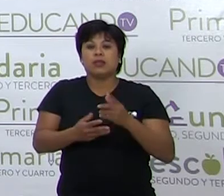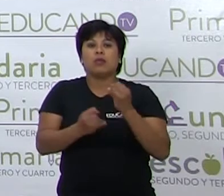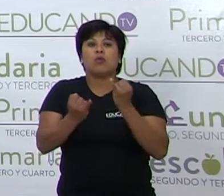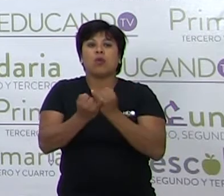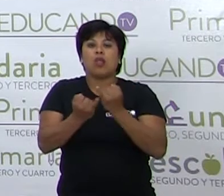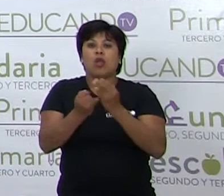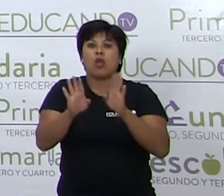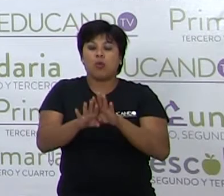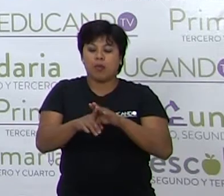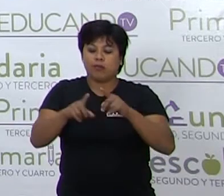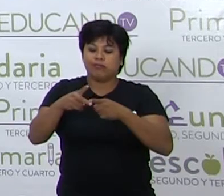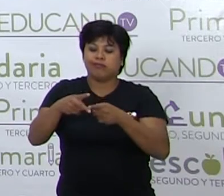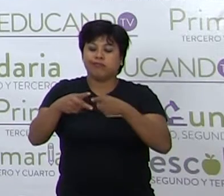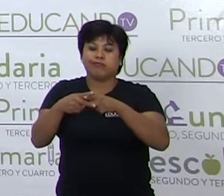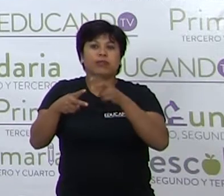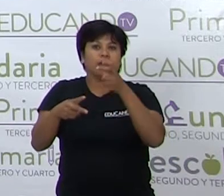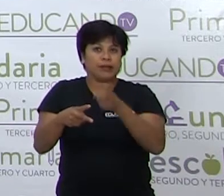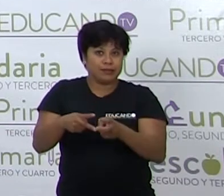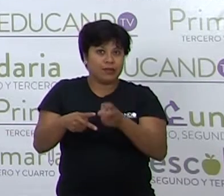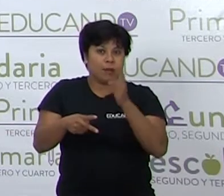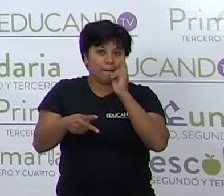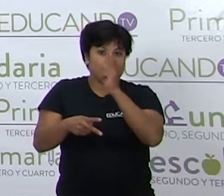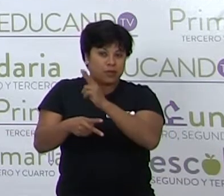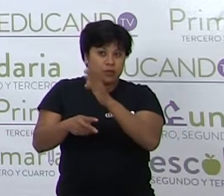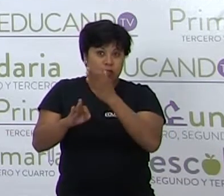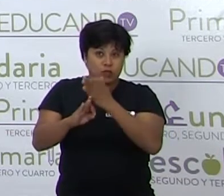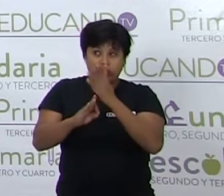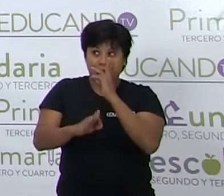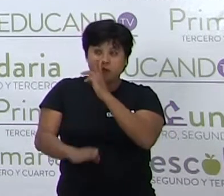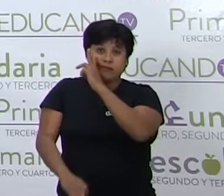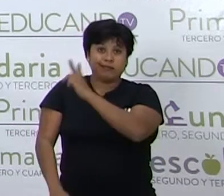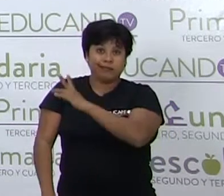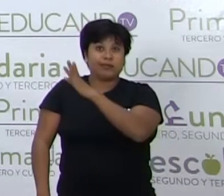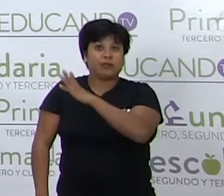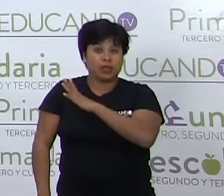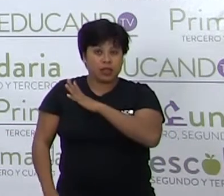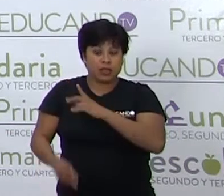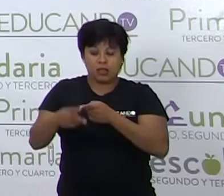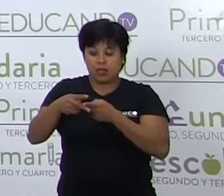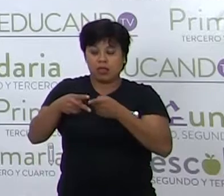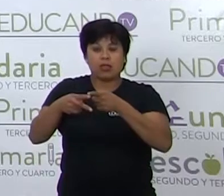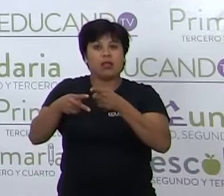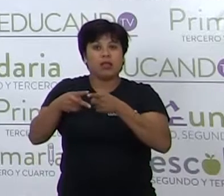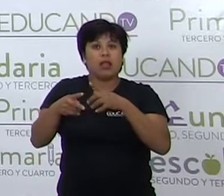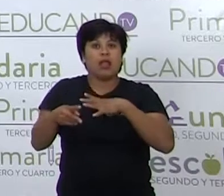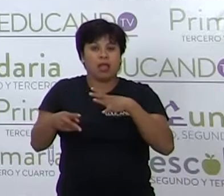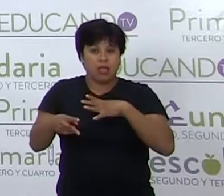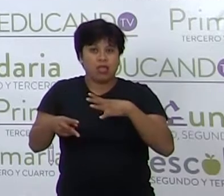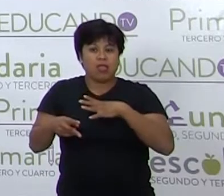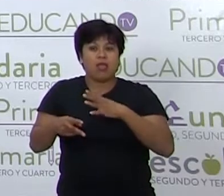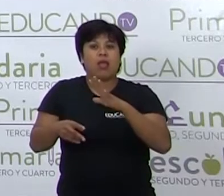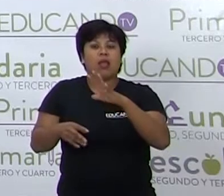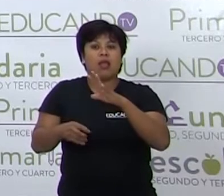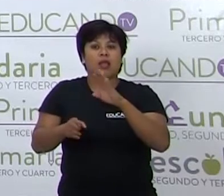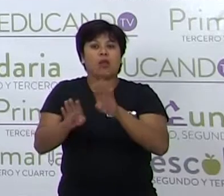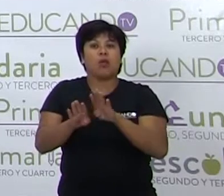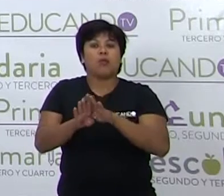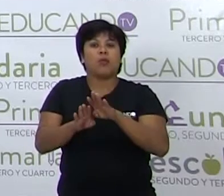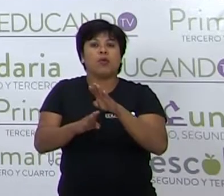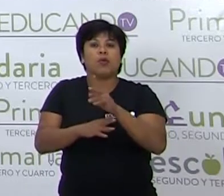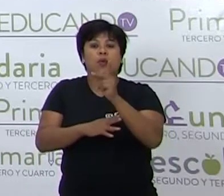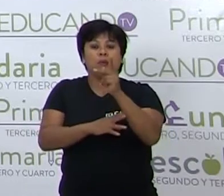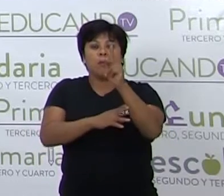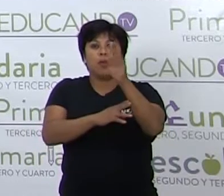una perpendicularidad en este caso si podemos ver si podemos observar aquí hay una aquí se forma un